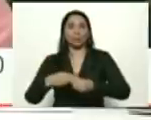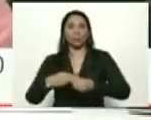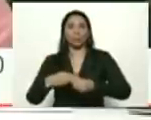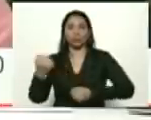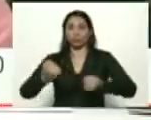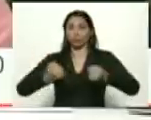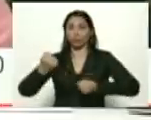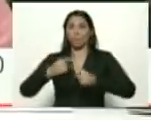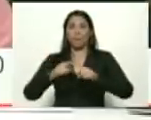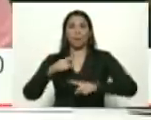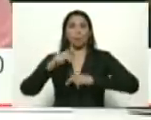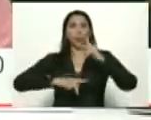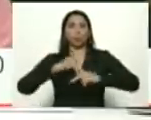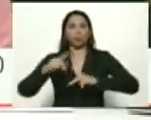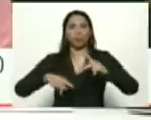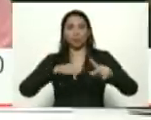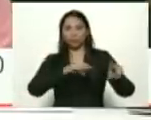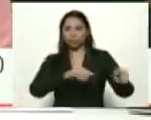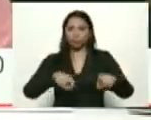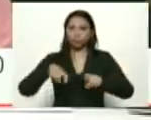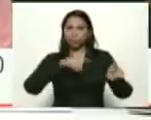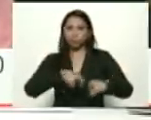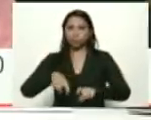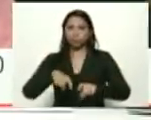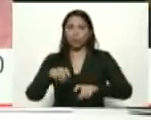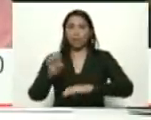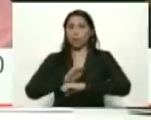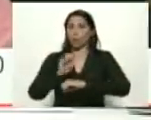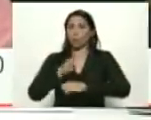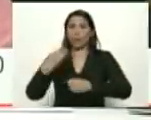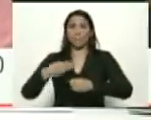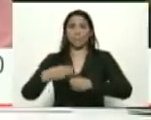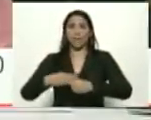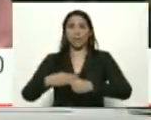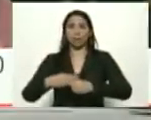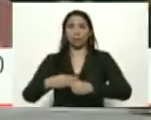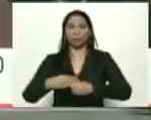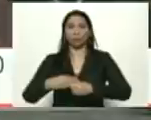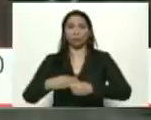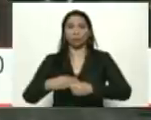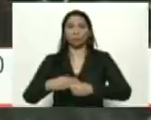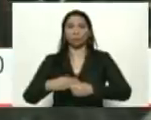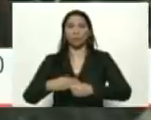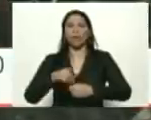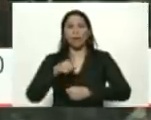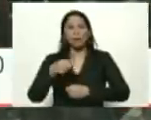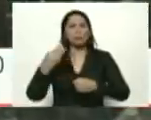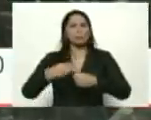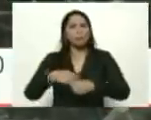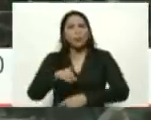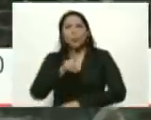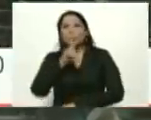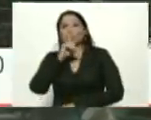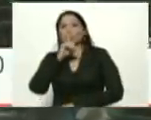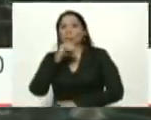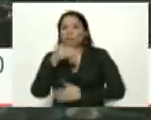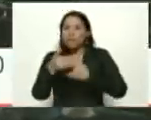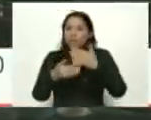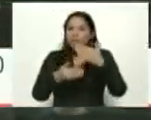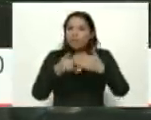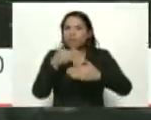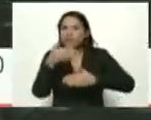para producir la tierra. La economía del petro va ahí. A veces va calladita, pero a veces